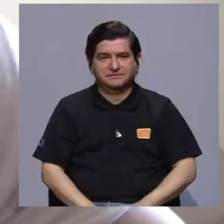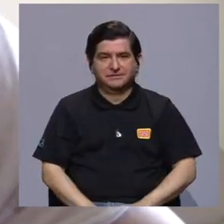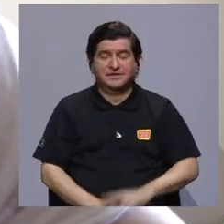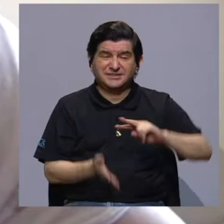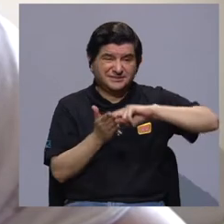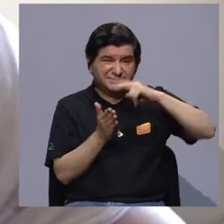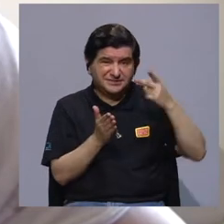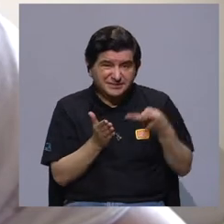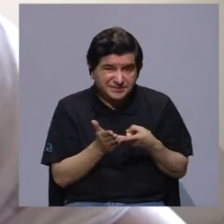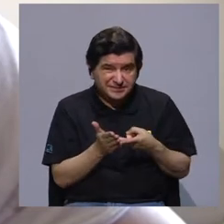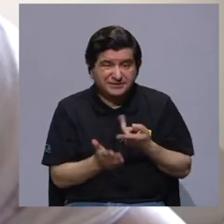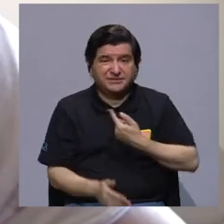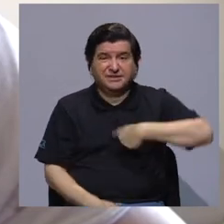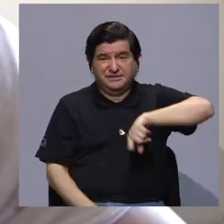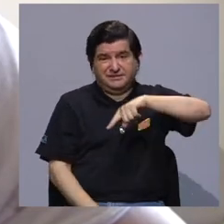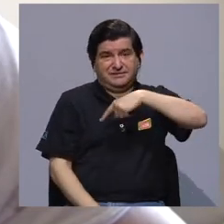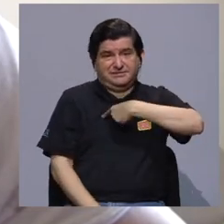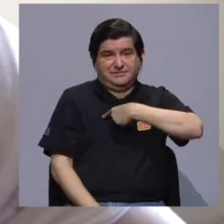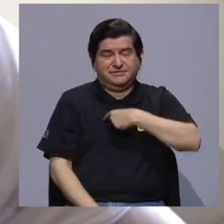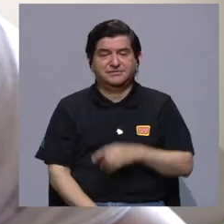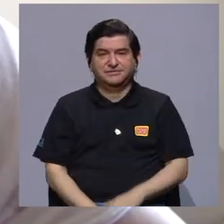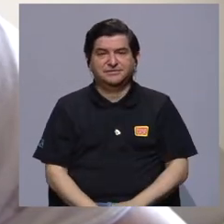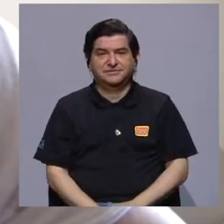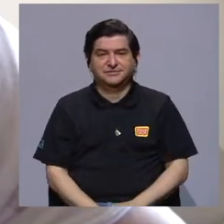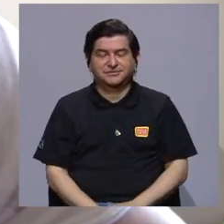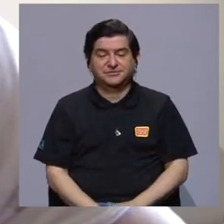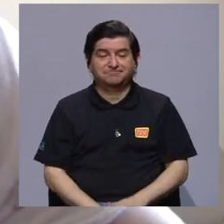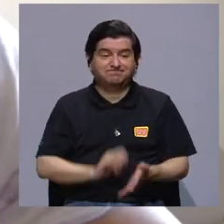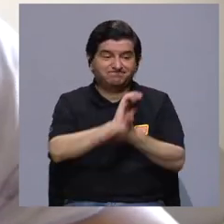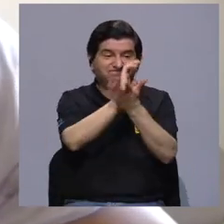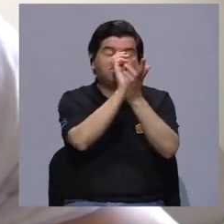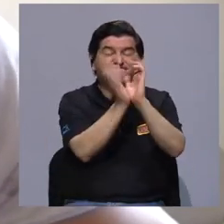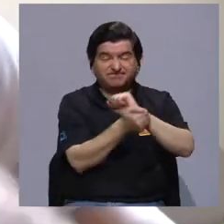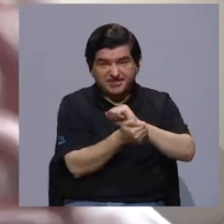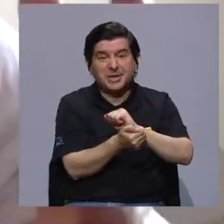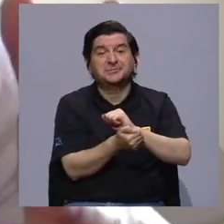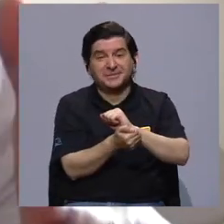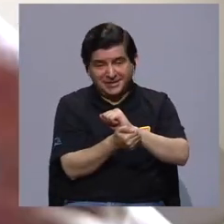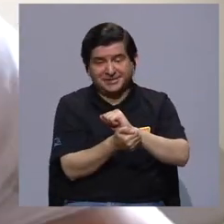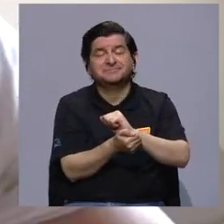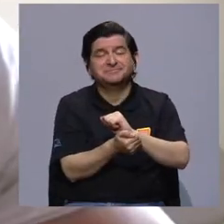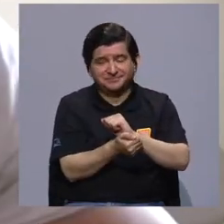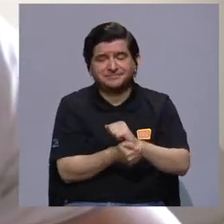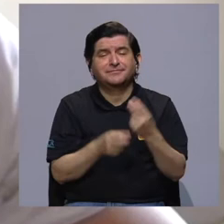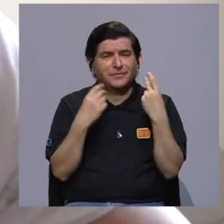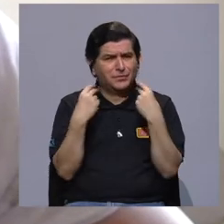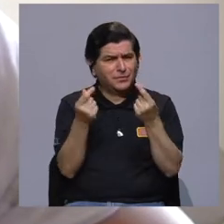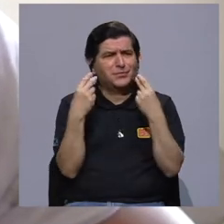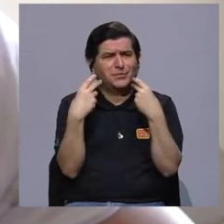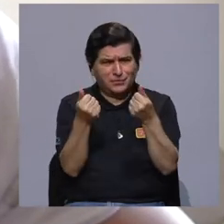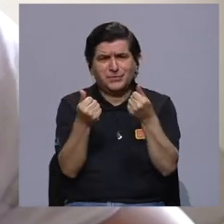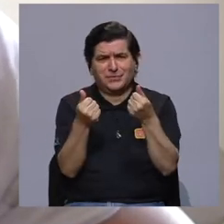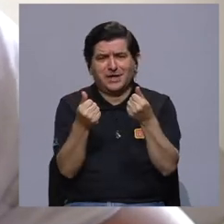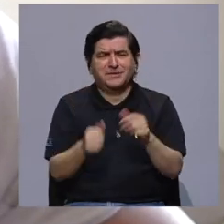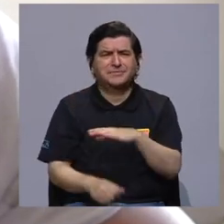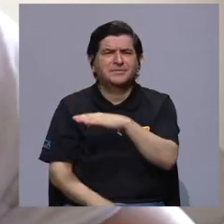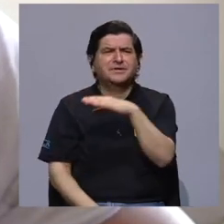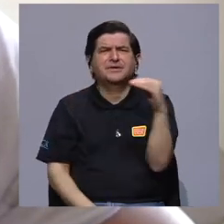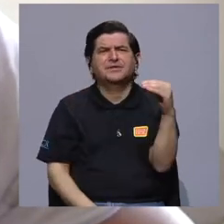Y claro, esto ha implicado también hacer, pues sí, cambiar, ¿verdad? Cambiar